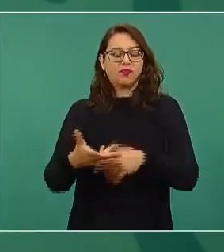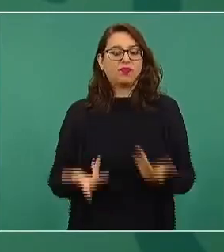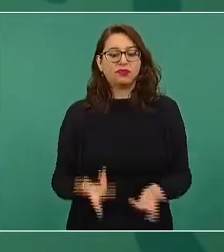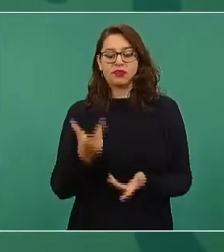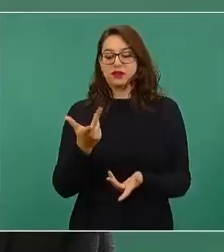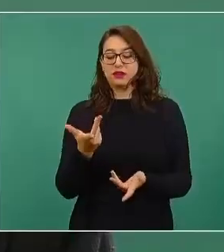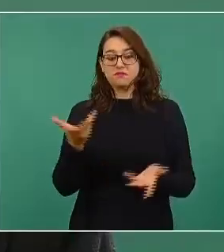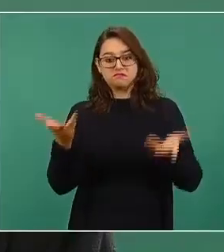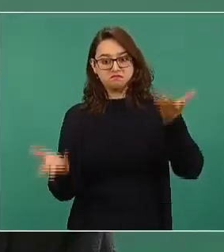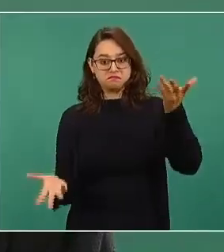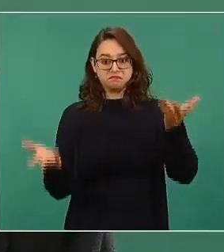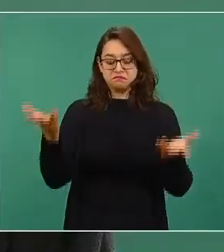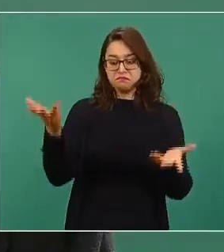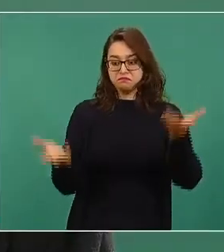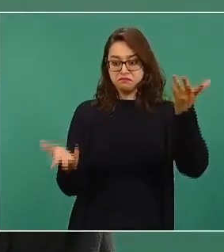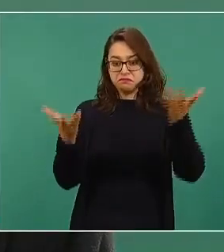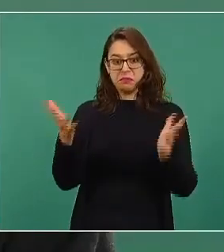contrapeso.